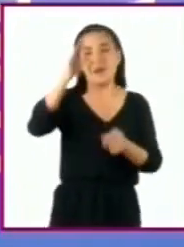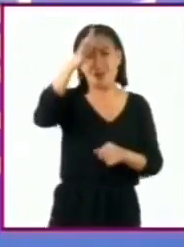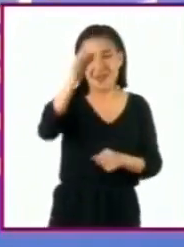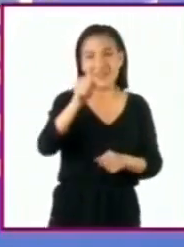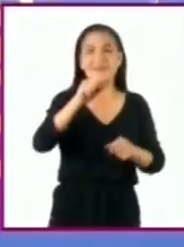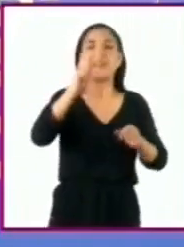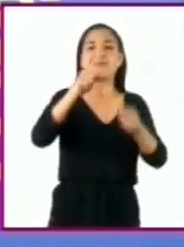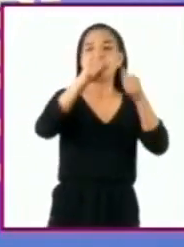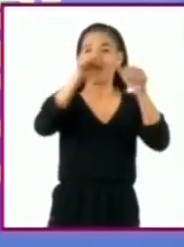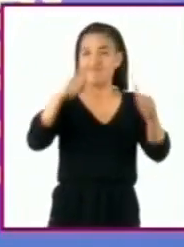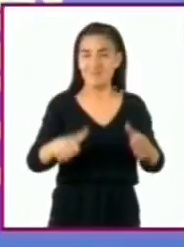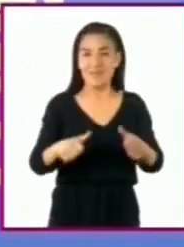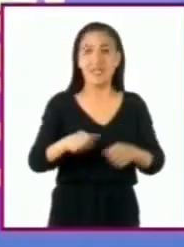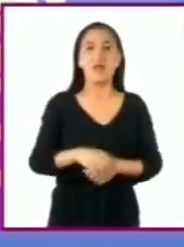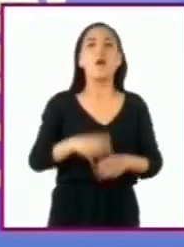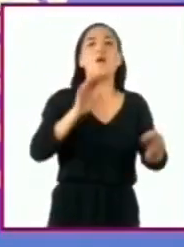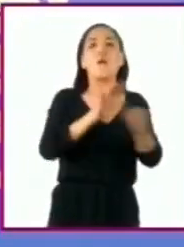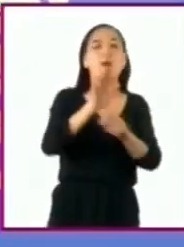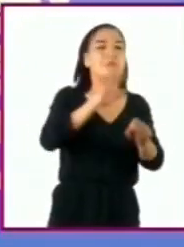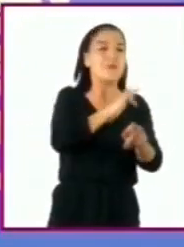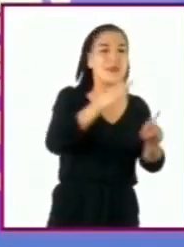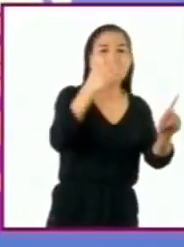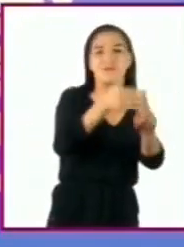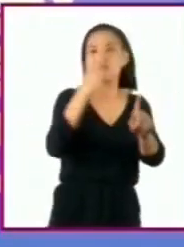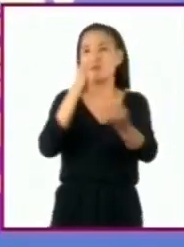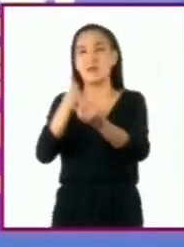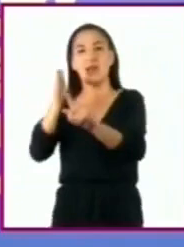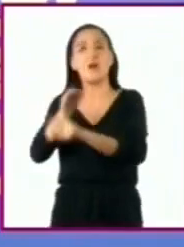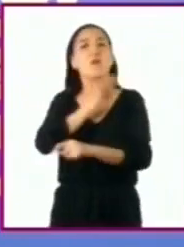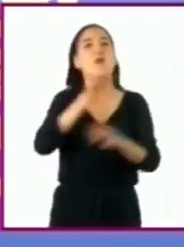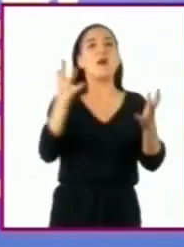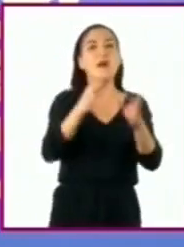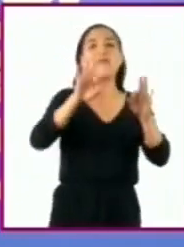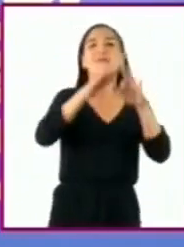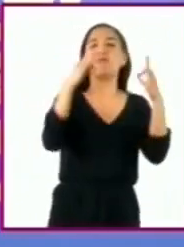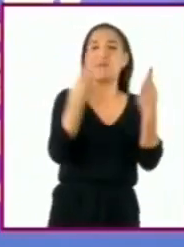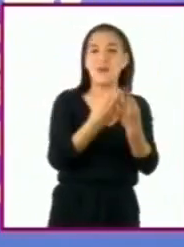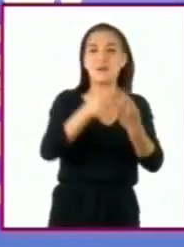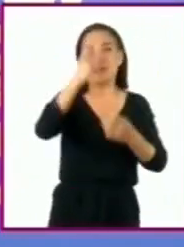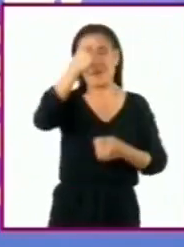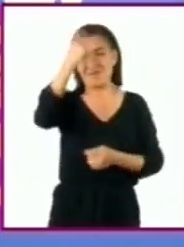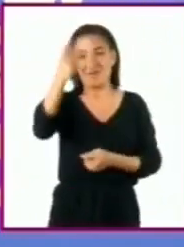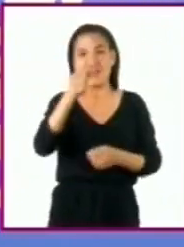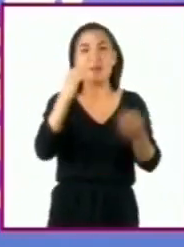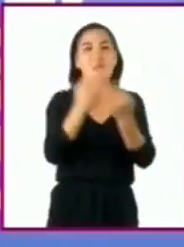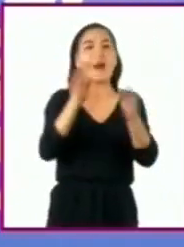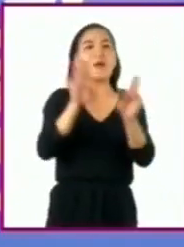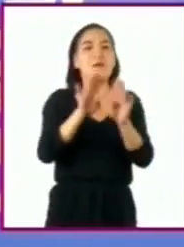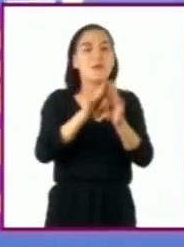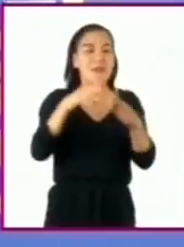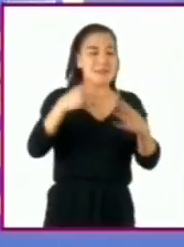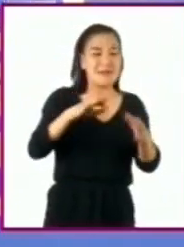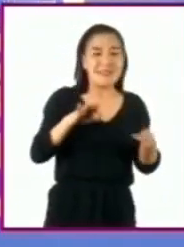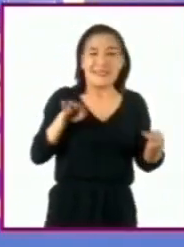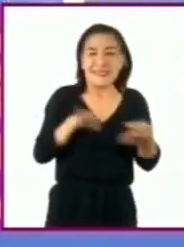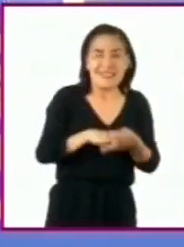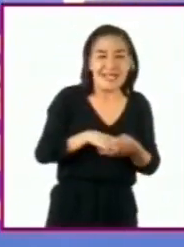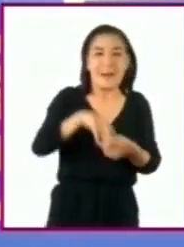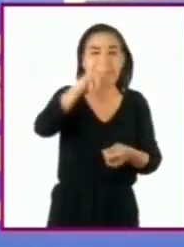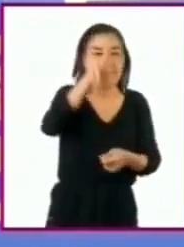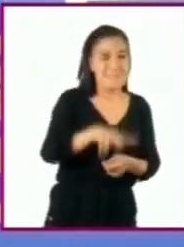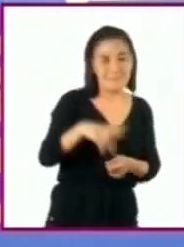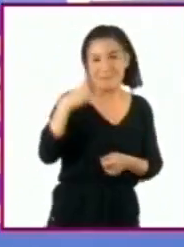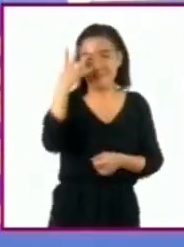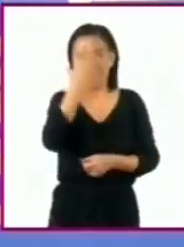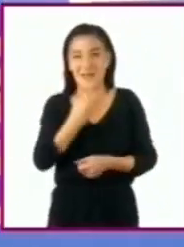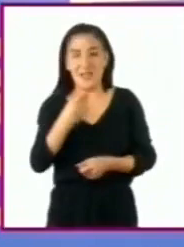arte, sus posibles aplicaciones, sus posibles formas de creación, su aproximación a la belleza y la verdad. Es un concepto